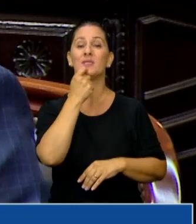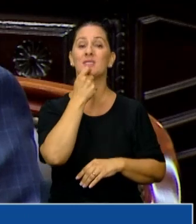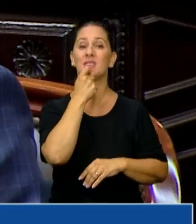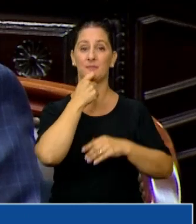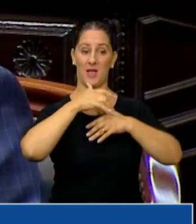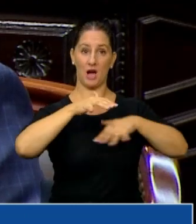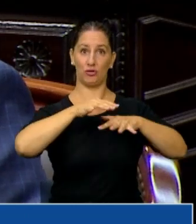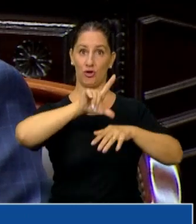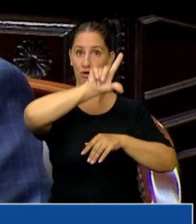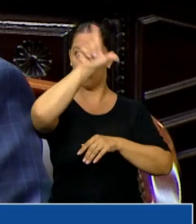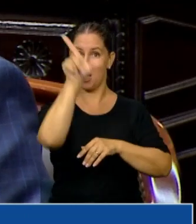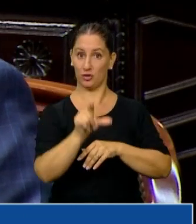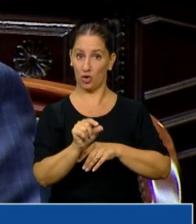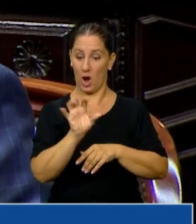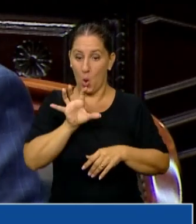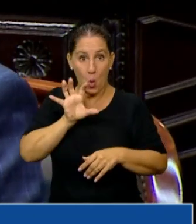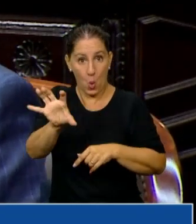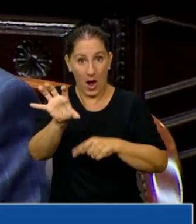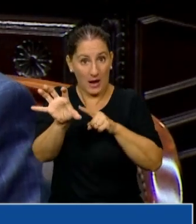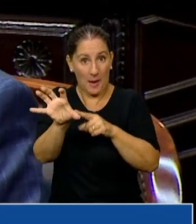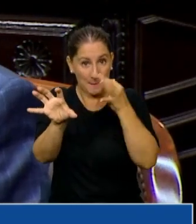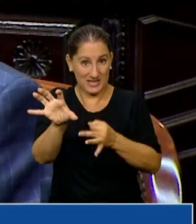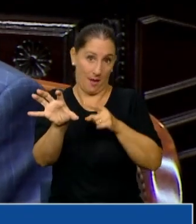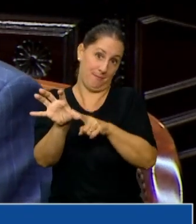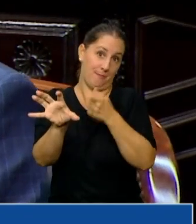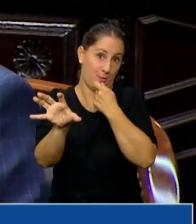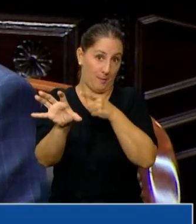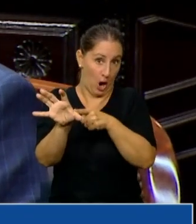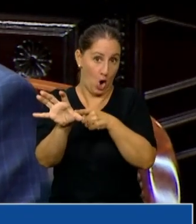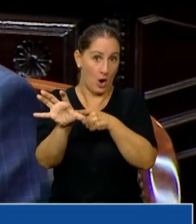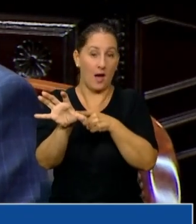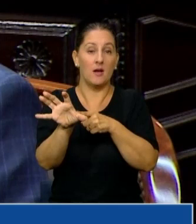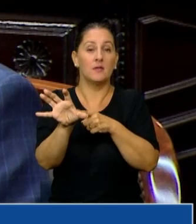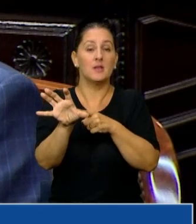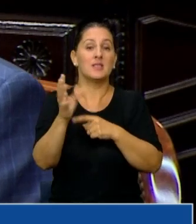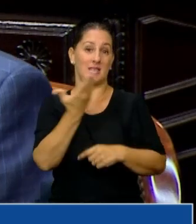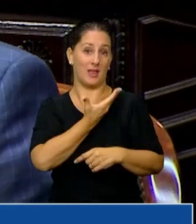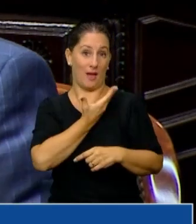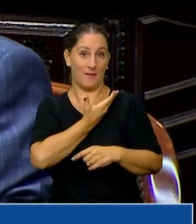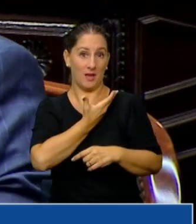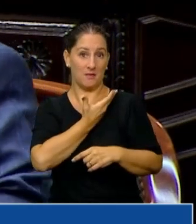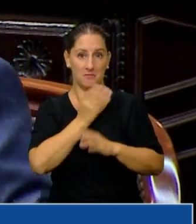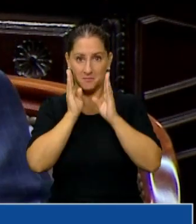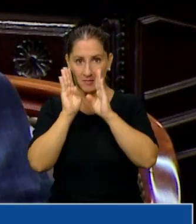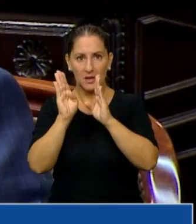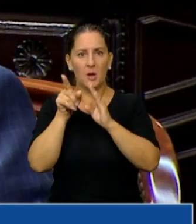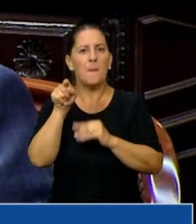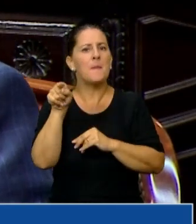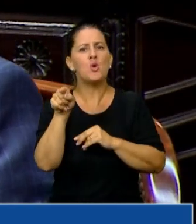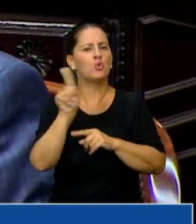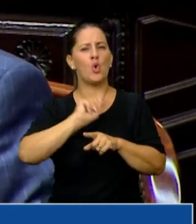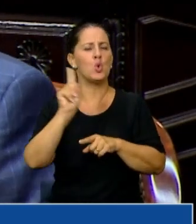la acción nacional en un lugar determinado, en este caso en la provincia de Santa Fe, pero eso no forma